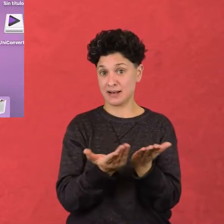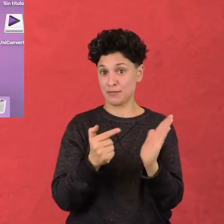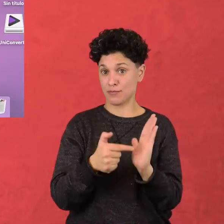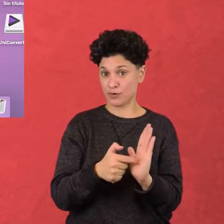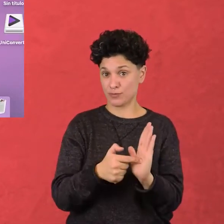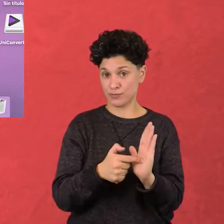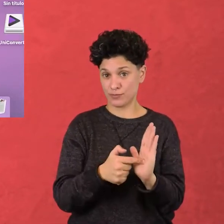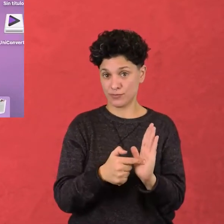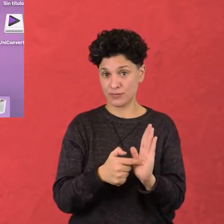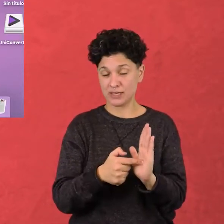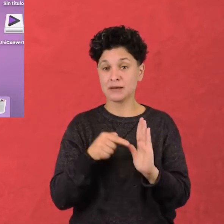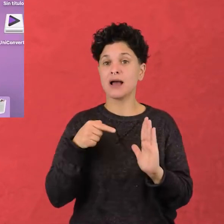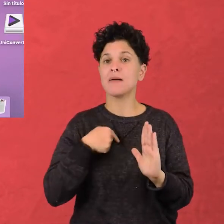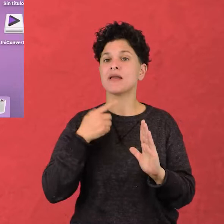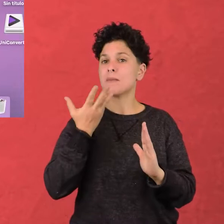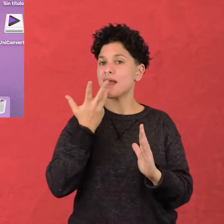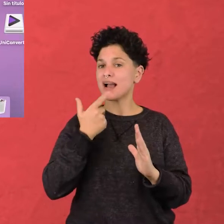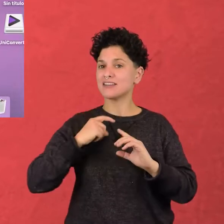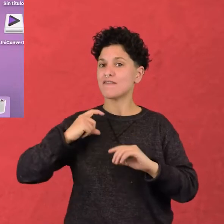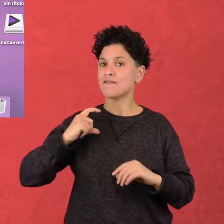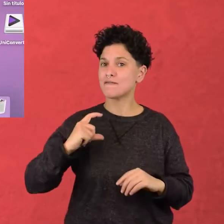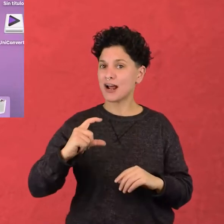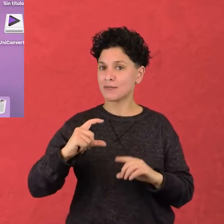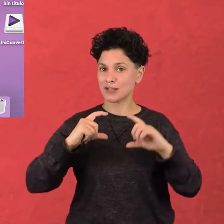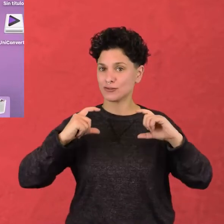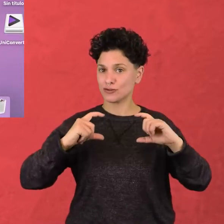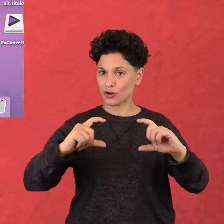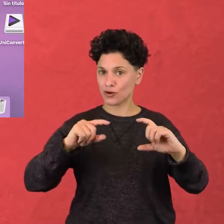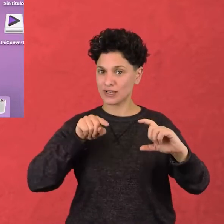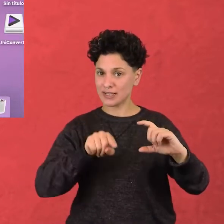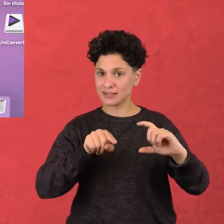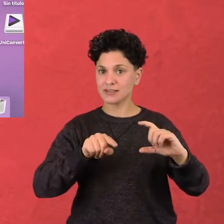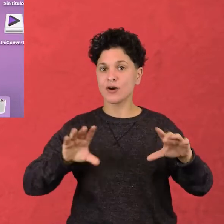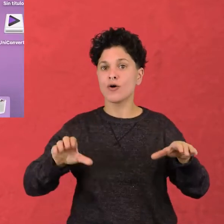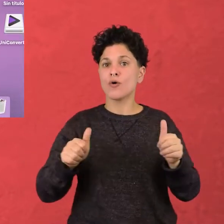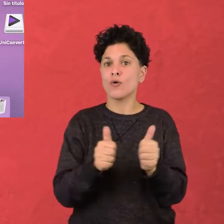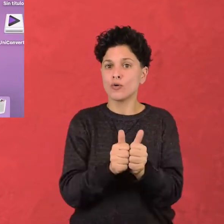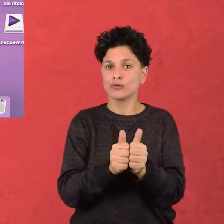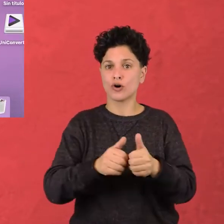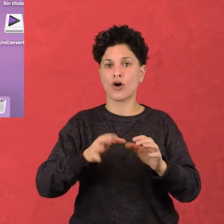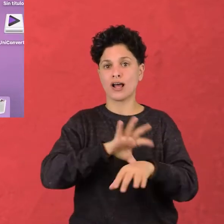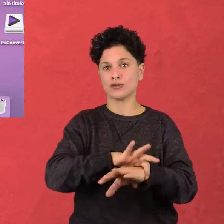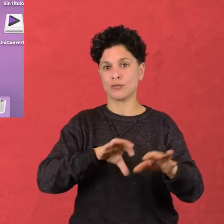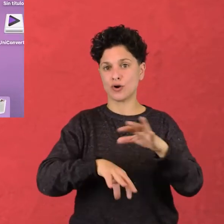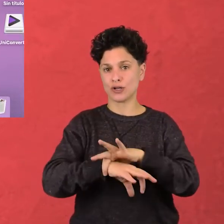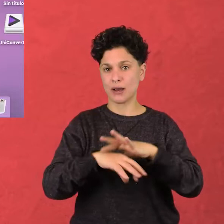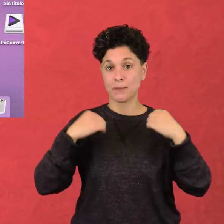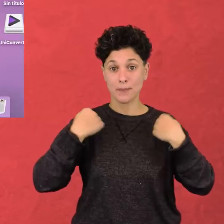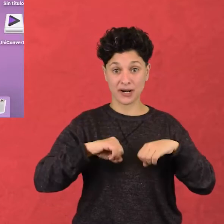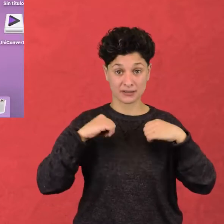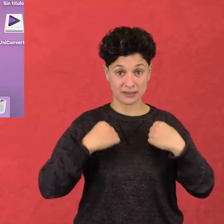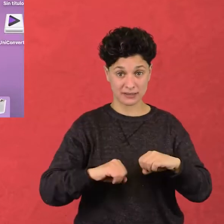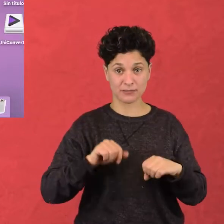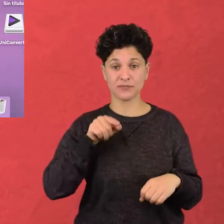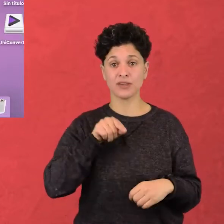este fragmento junto con la antropología práctica. Y ahora les voy a leer en torno al carácter